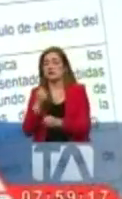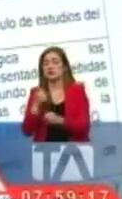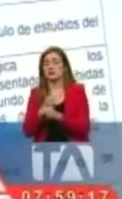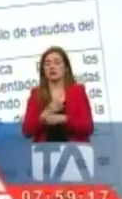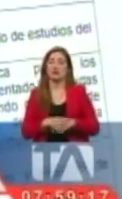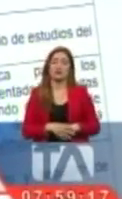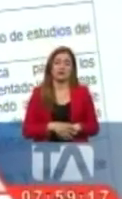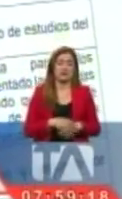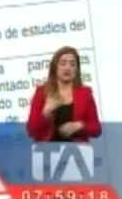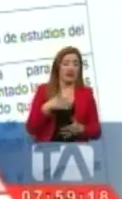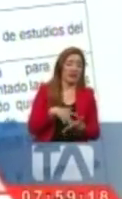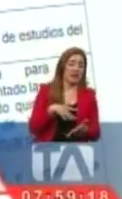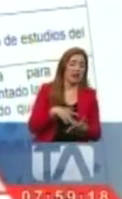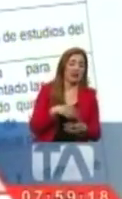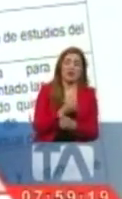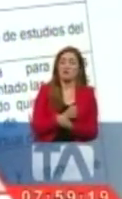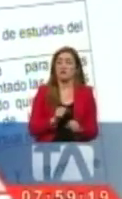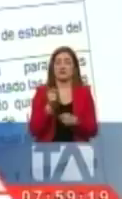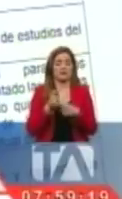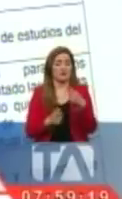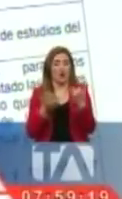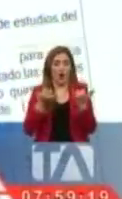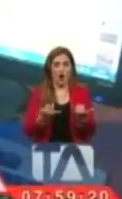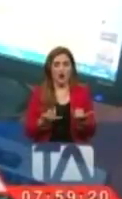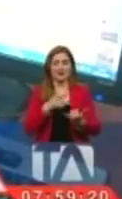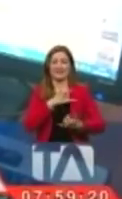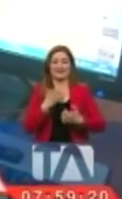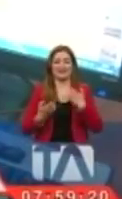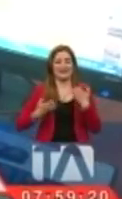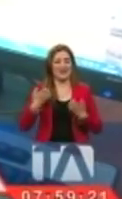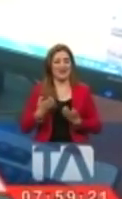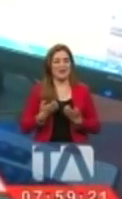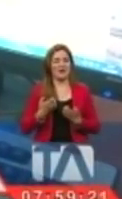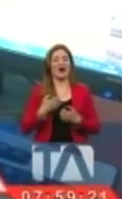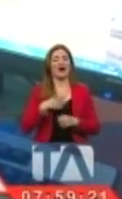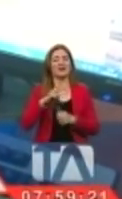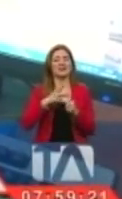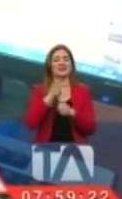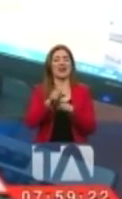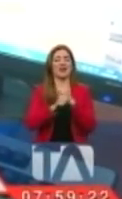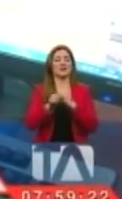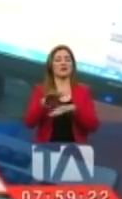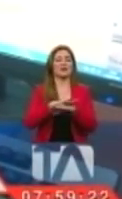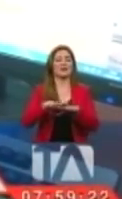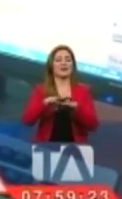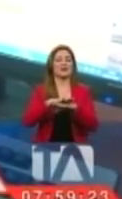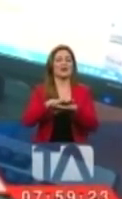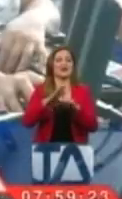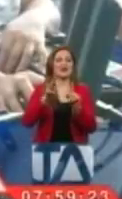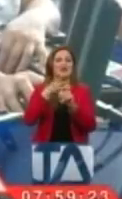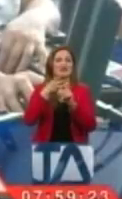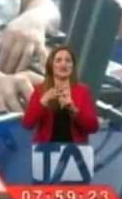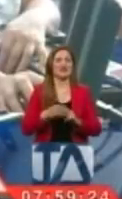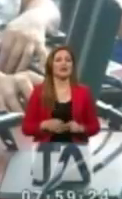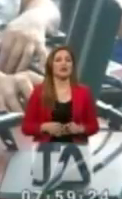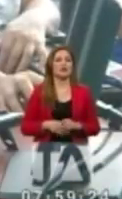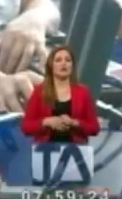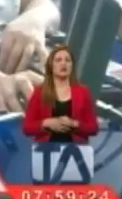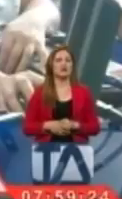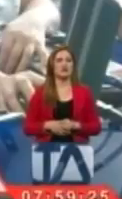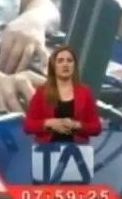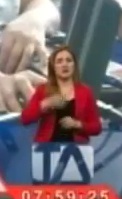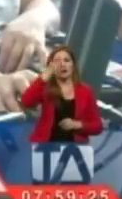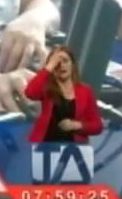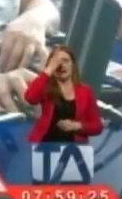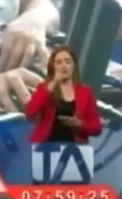trabajaba fue imposible terminar pero ahora muy entusiasmada cursa el tercer año de bachillerato virtual que ver las tareas que nos